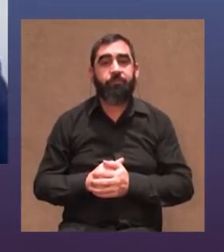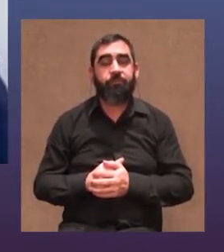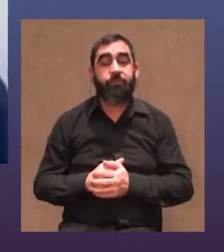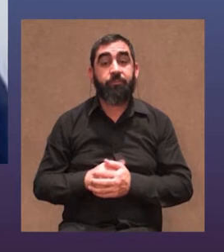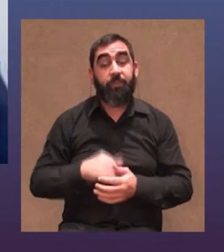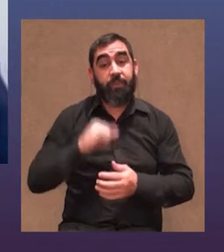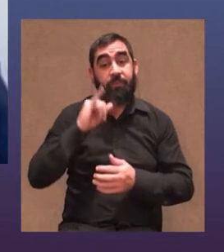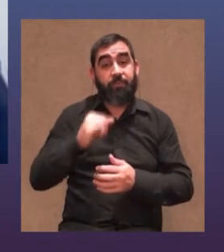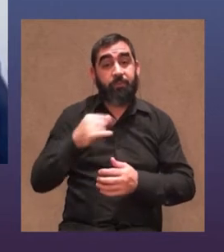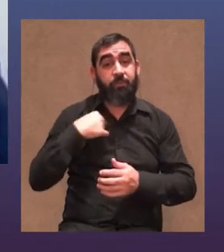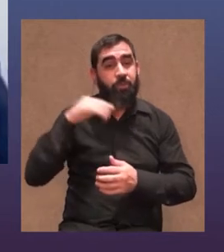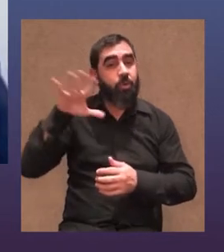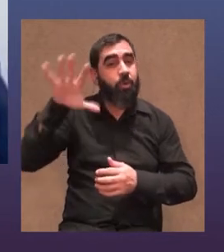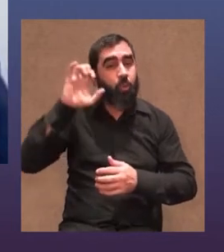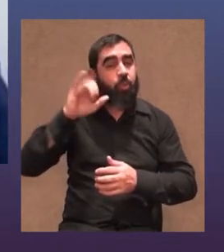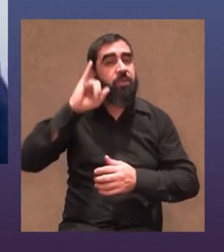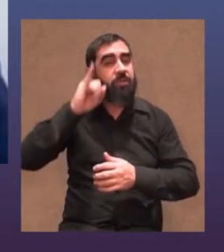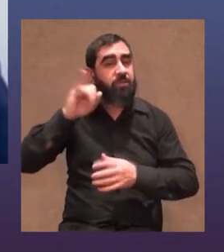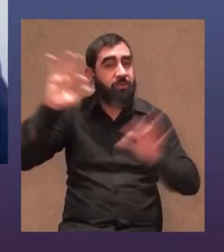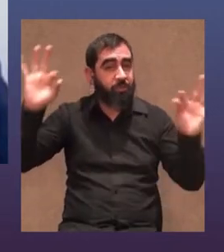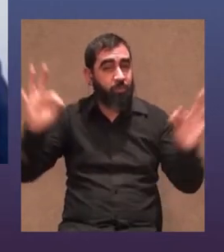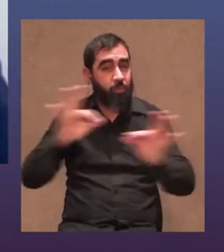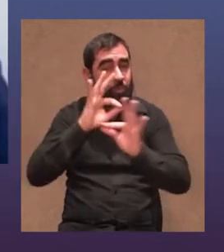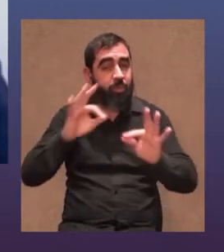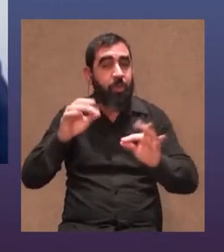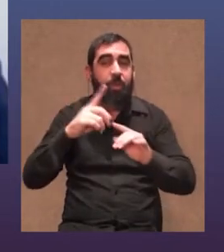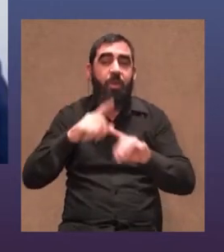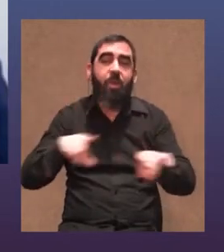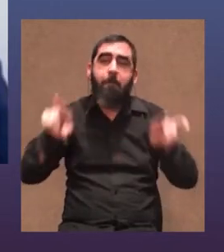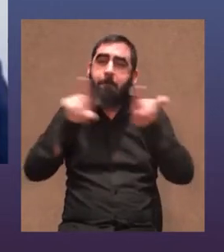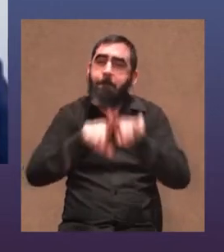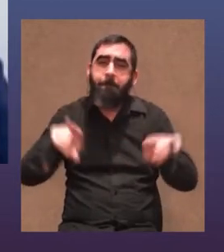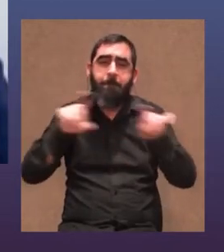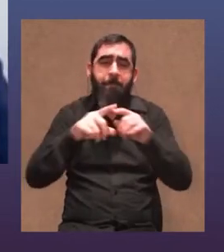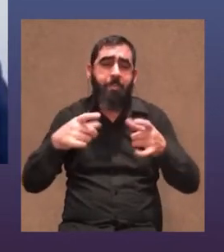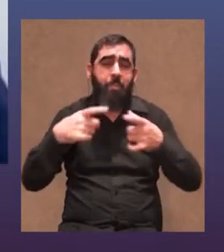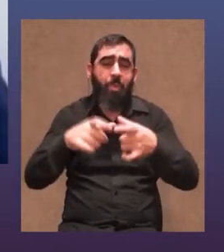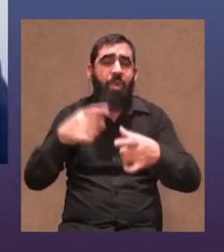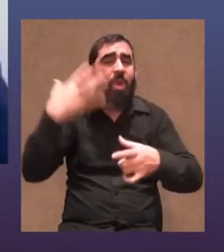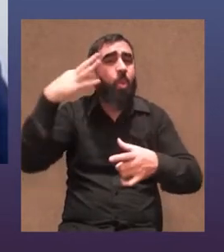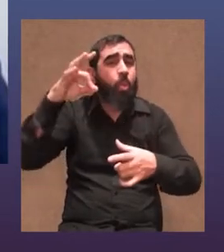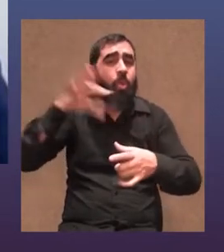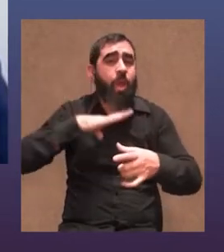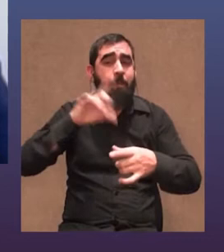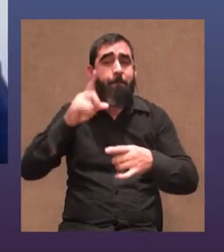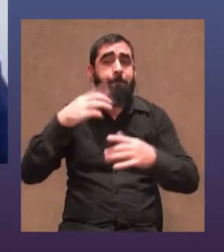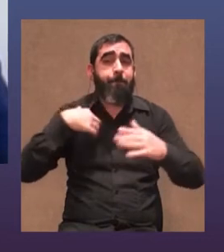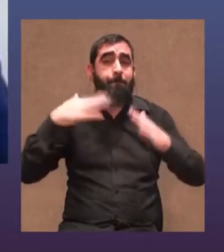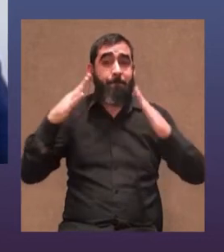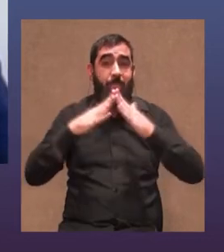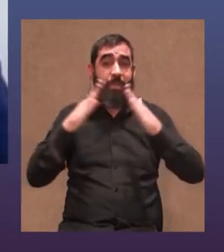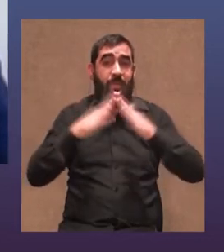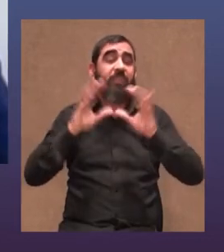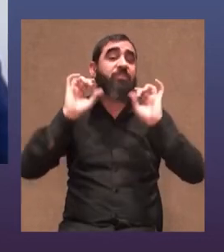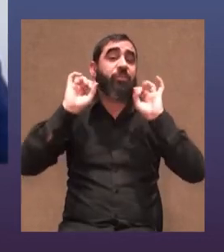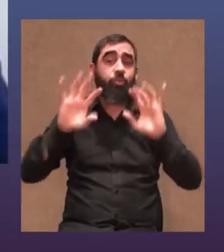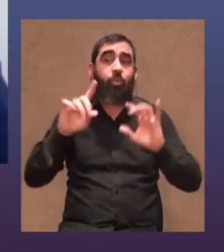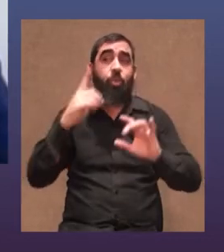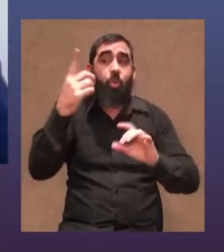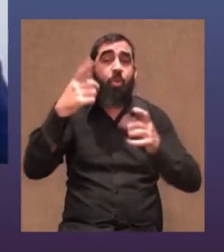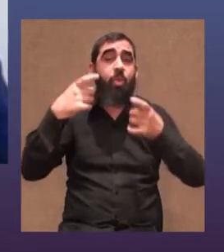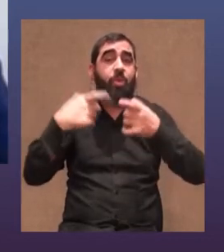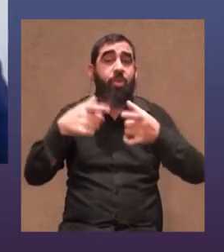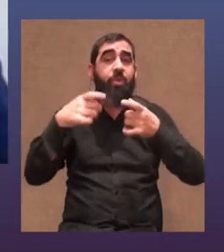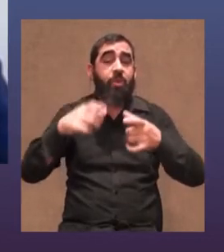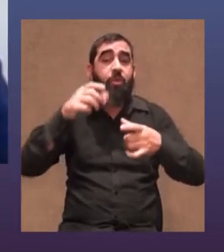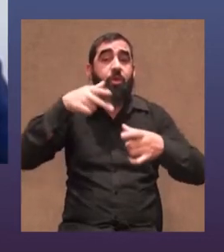Sí, escuchaba música, pero siempre escuchaba el mismo disco, porque era el único de música clásica que había en mi casa, que era un disco de